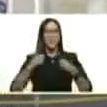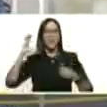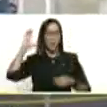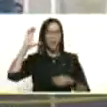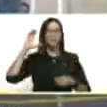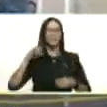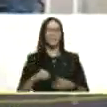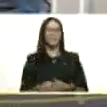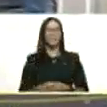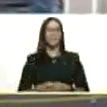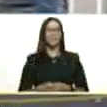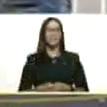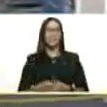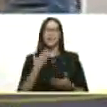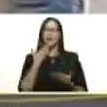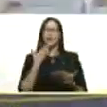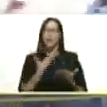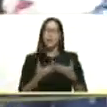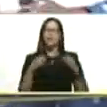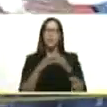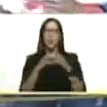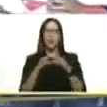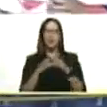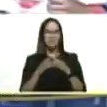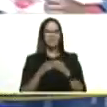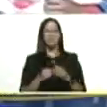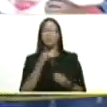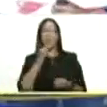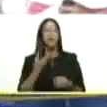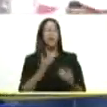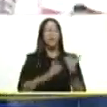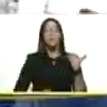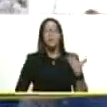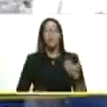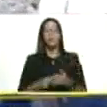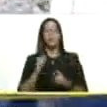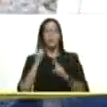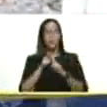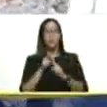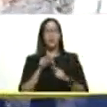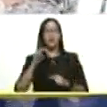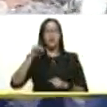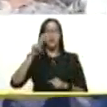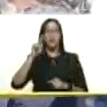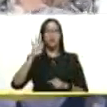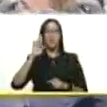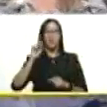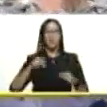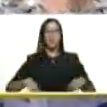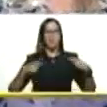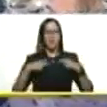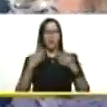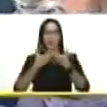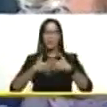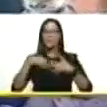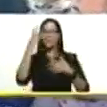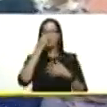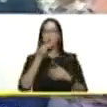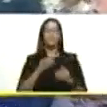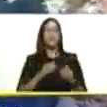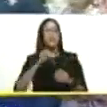patria! Gracias, compañero Rodríguez. Bueno, presidente, desde acá en Nutrivida, esta planta hermosa,